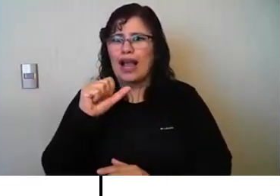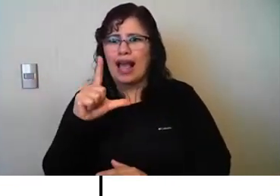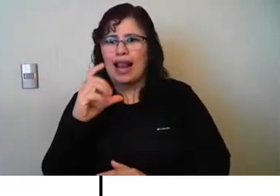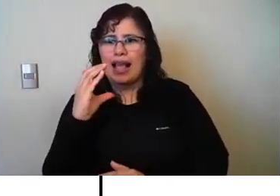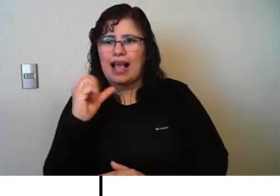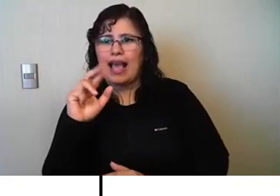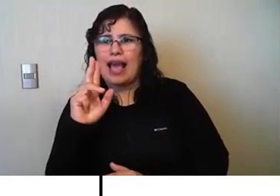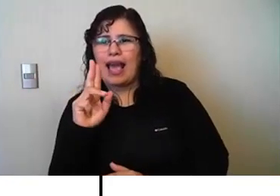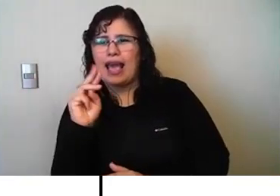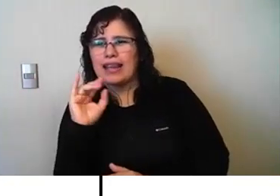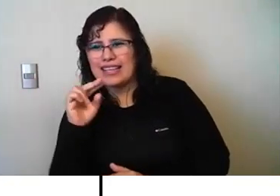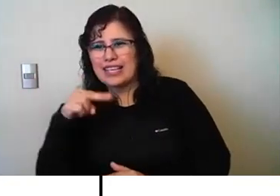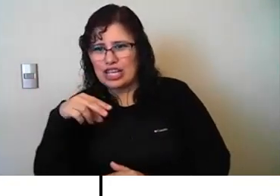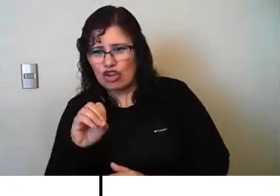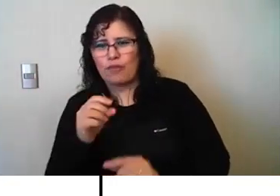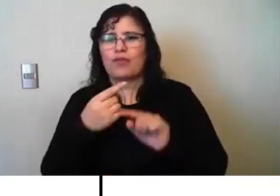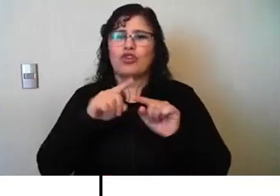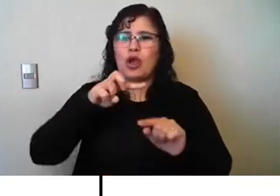el surco parieto occipital,